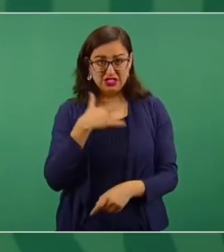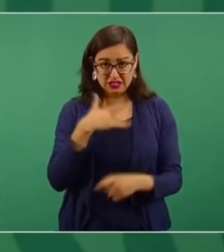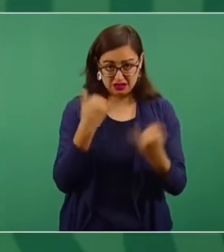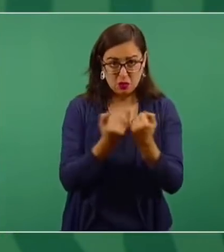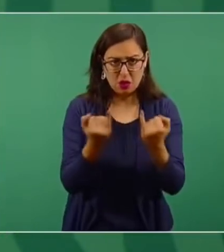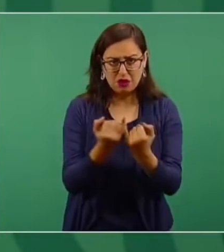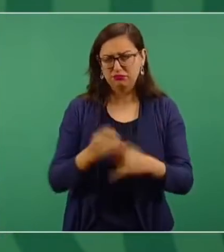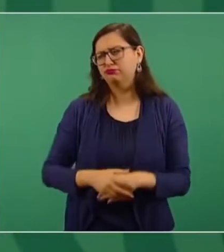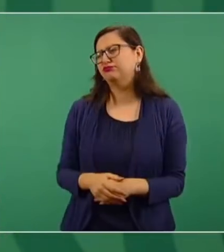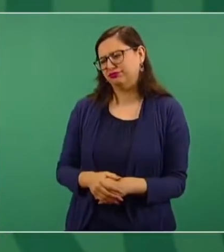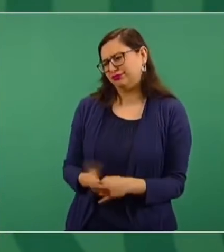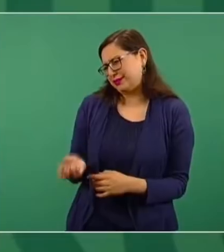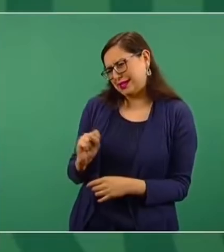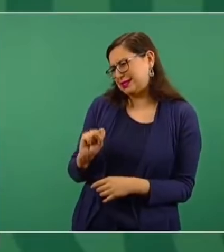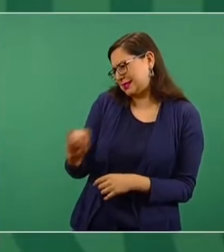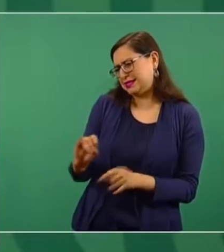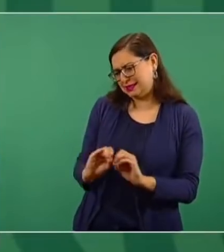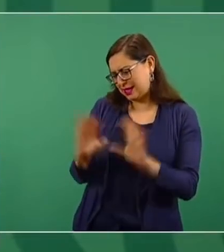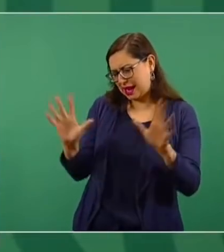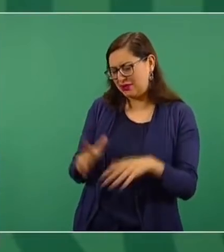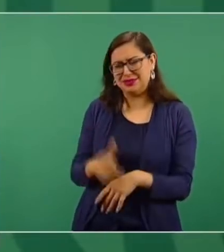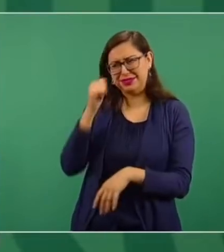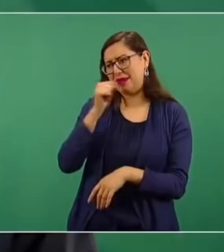polarización tiene que ver con la desigualdad.